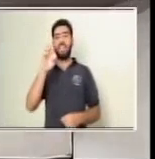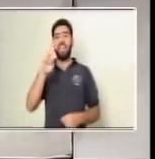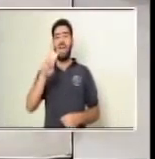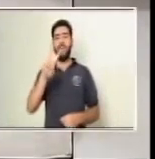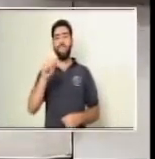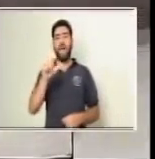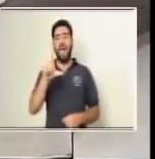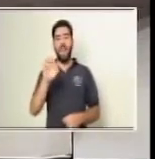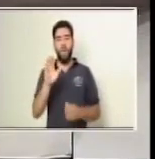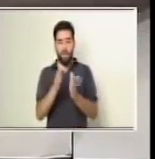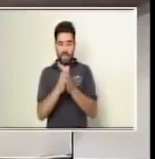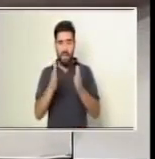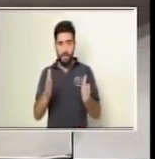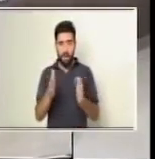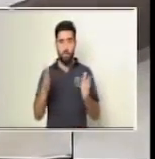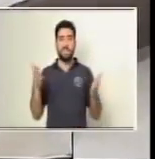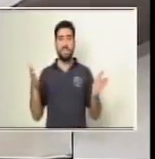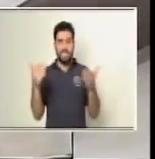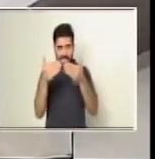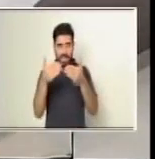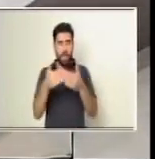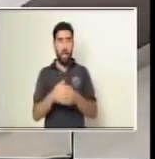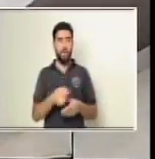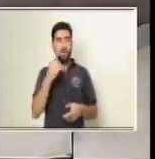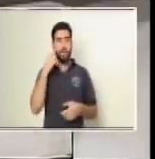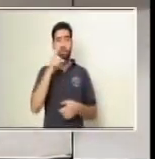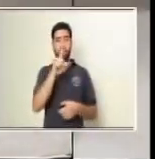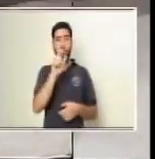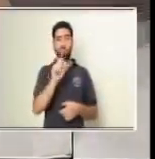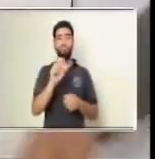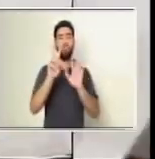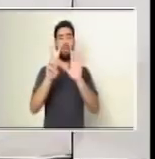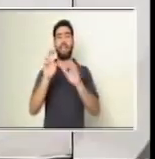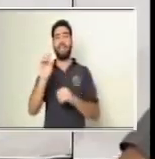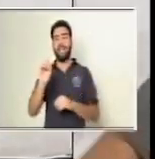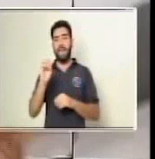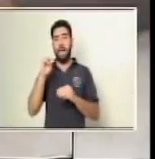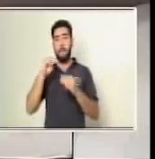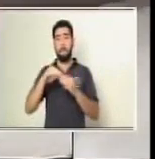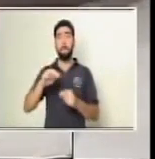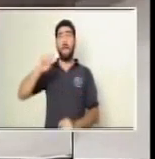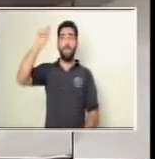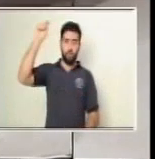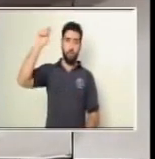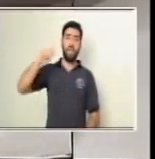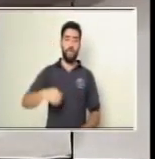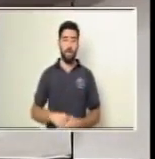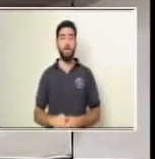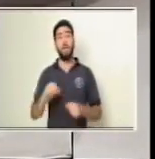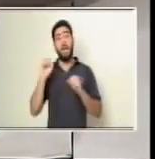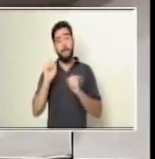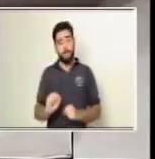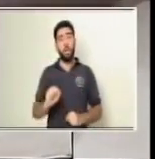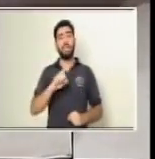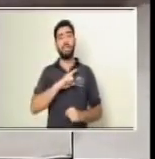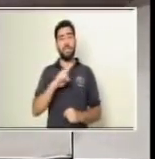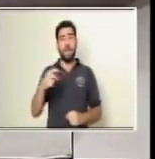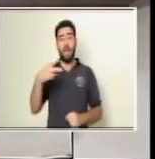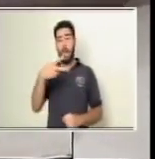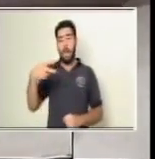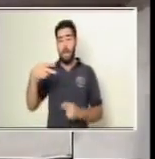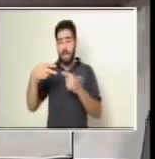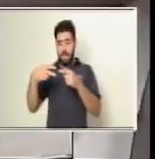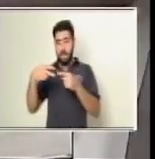Nos dan otra altura, 1.7 metros, 1.70 metros. Nos dice puede ser